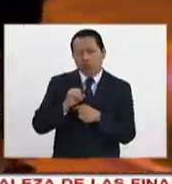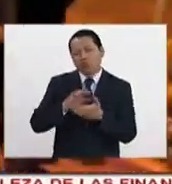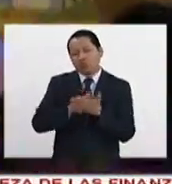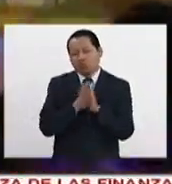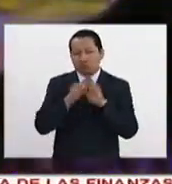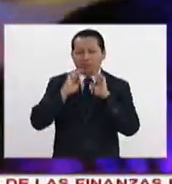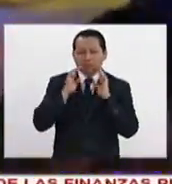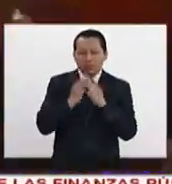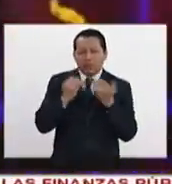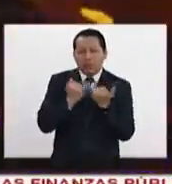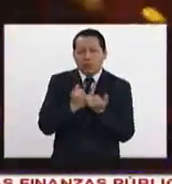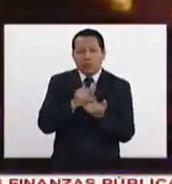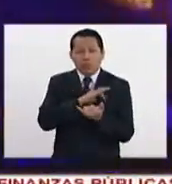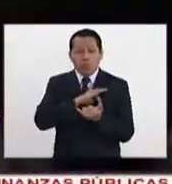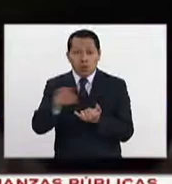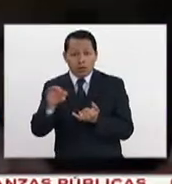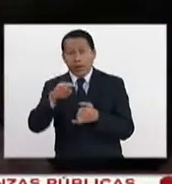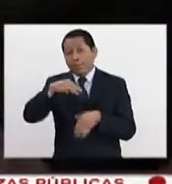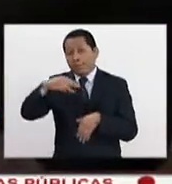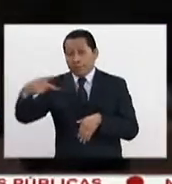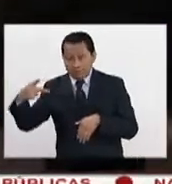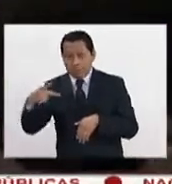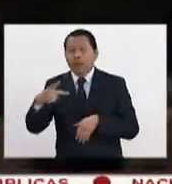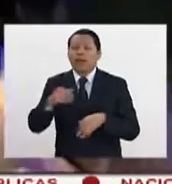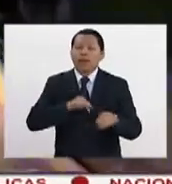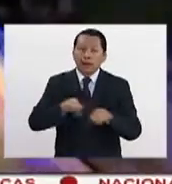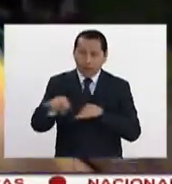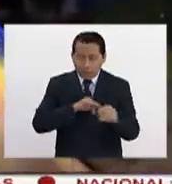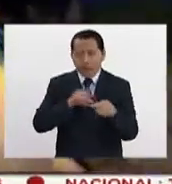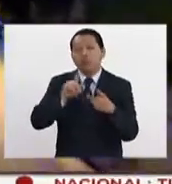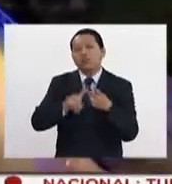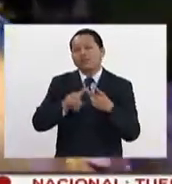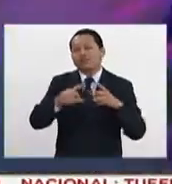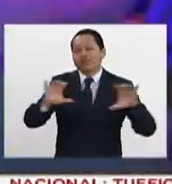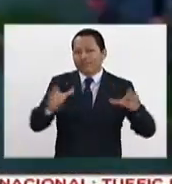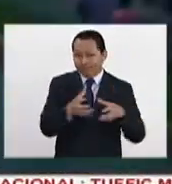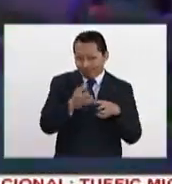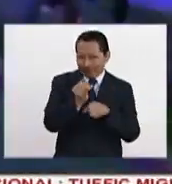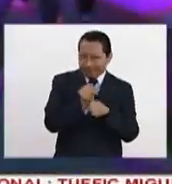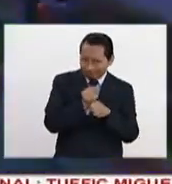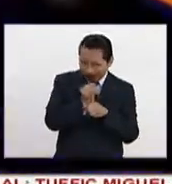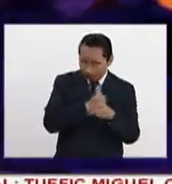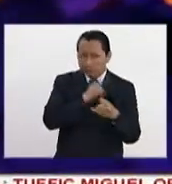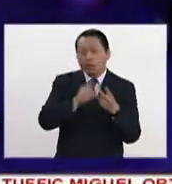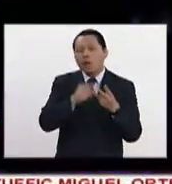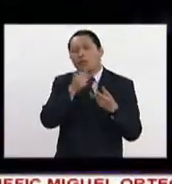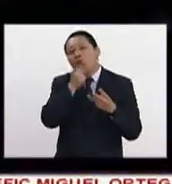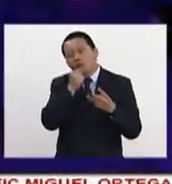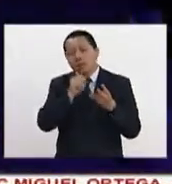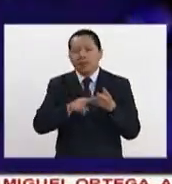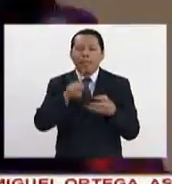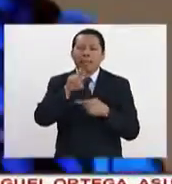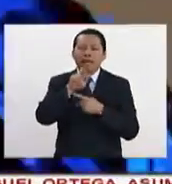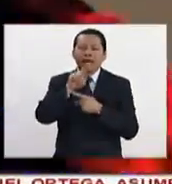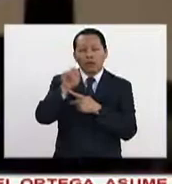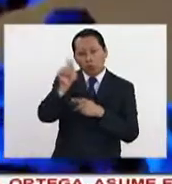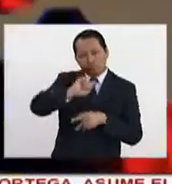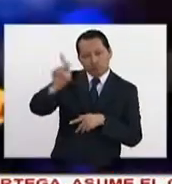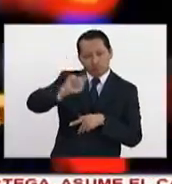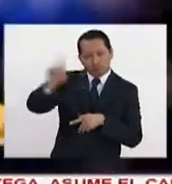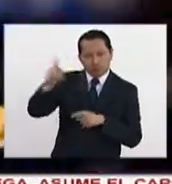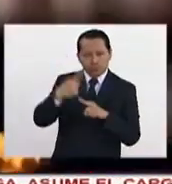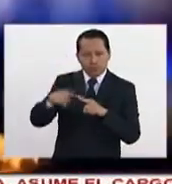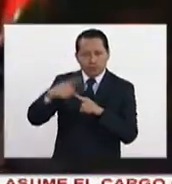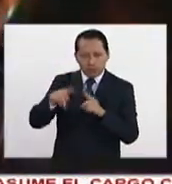de coordinar las labores de ministerios públicos, instancias de inteligencia, policías y peritos para combatir los